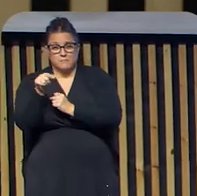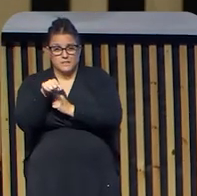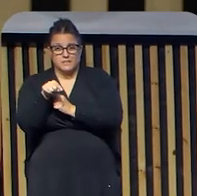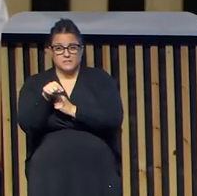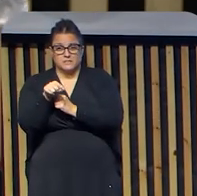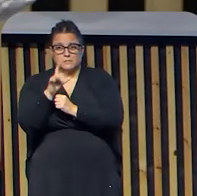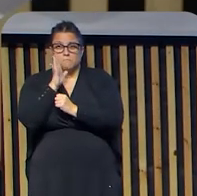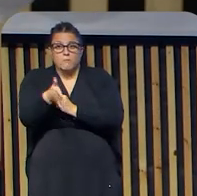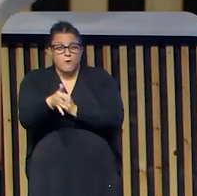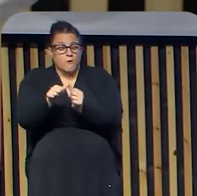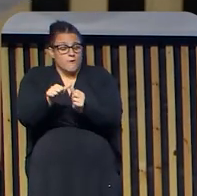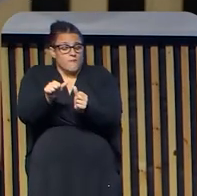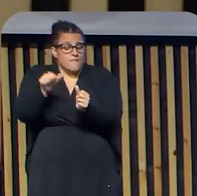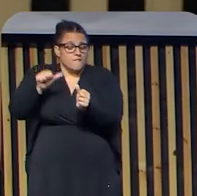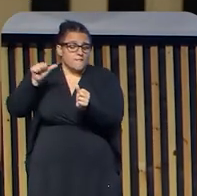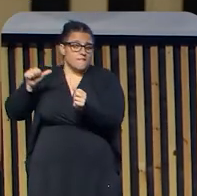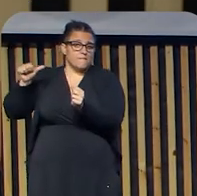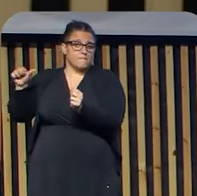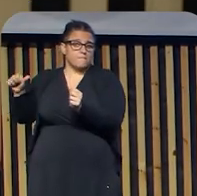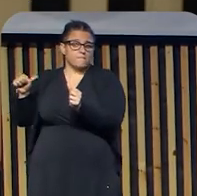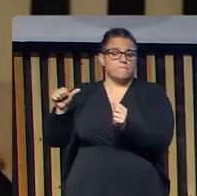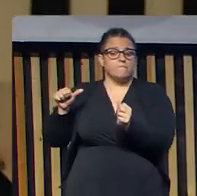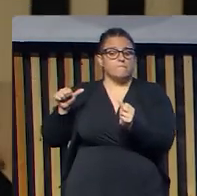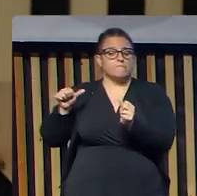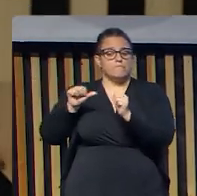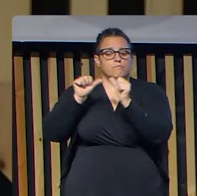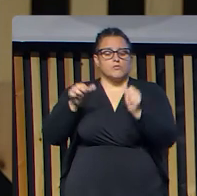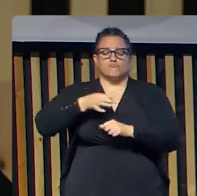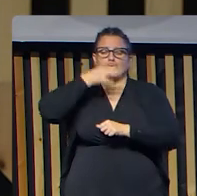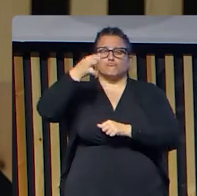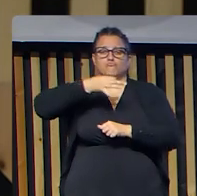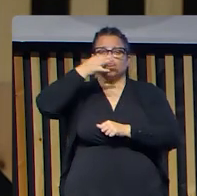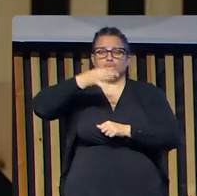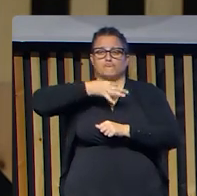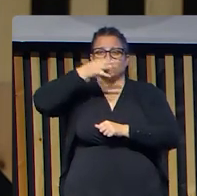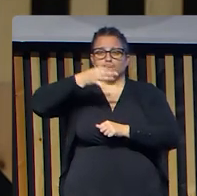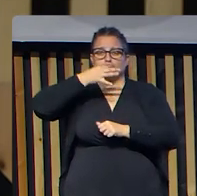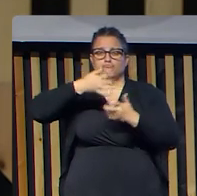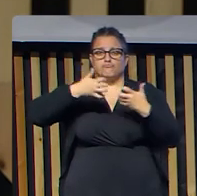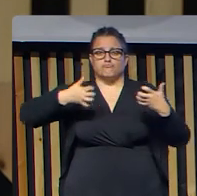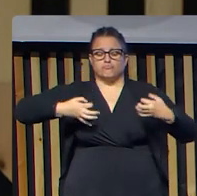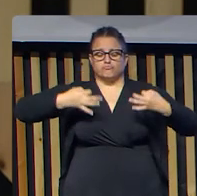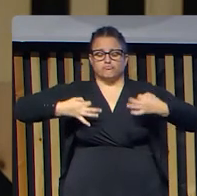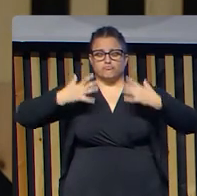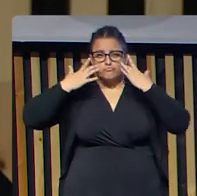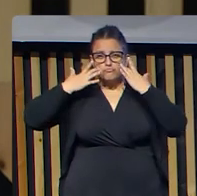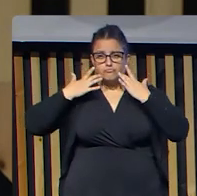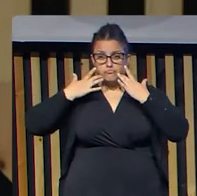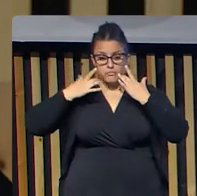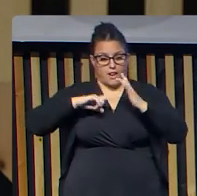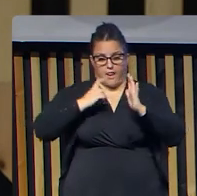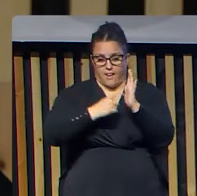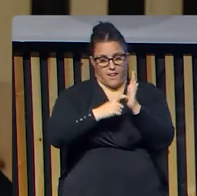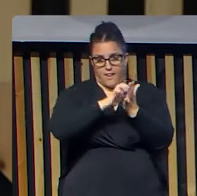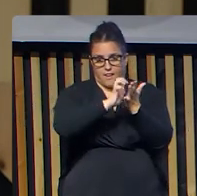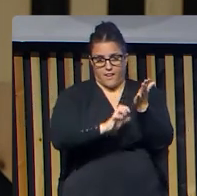digamos las leyes de hecho están ya en el código es Hammurabi en el siglo 18-19 antes de Cristo